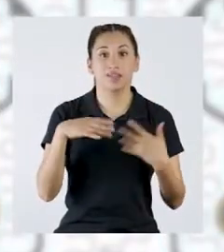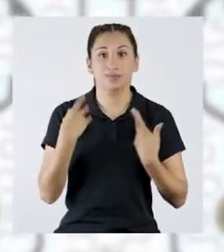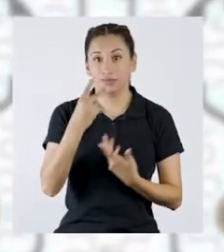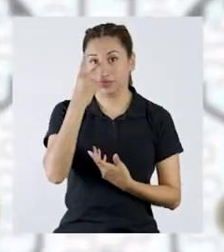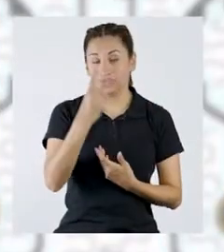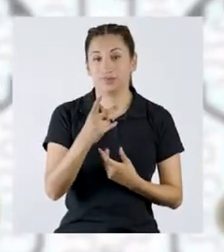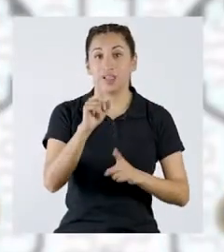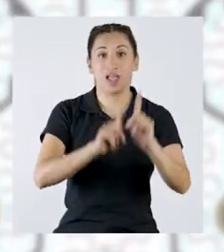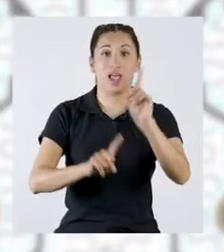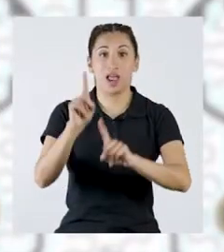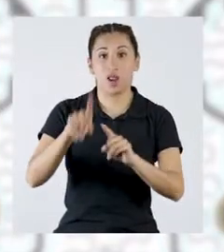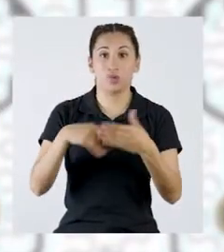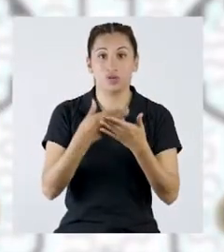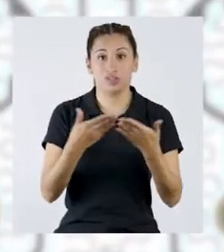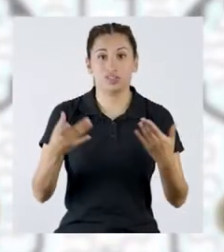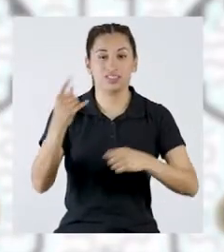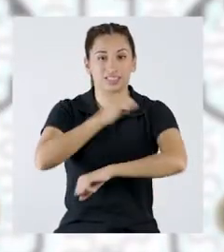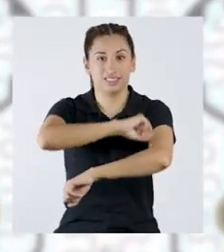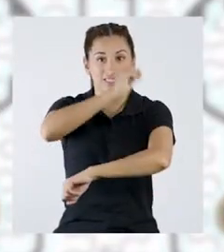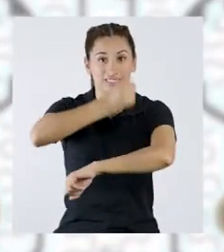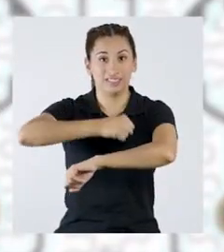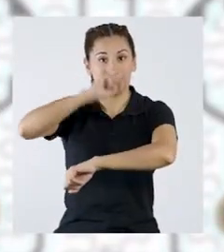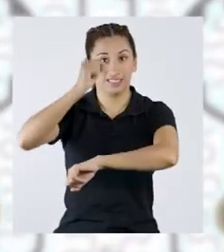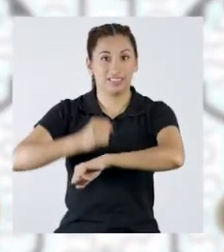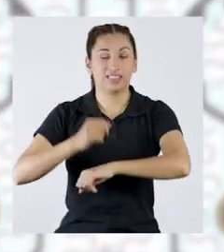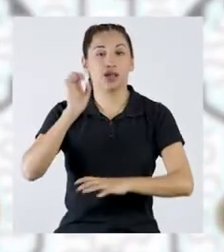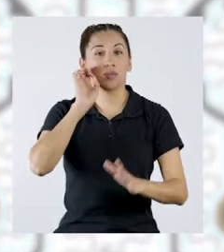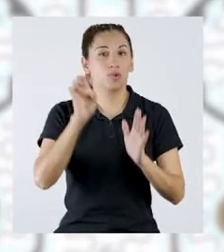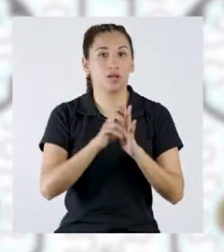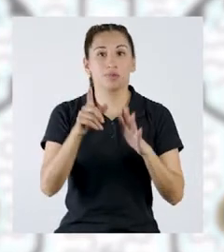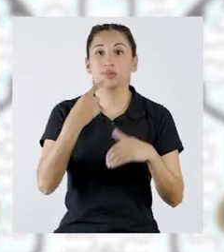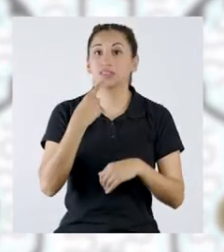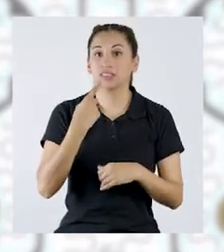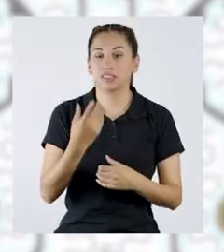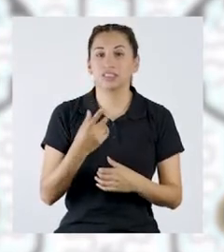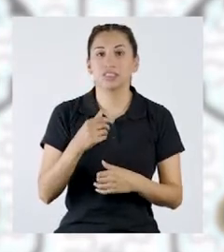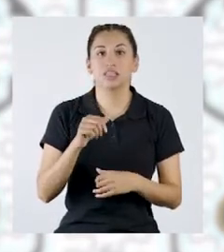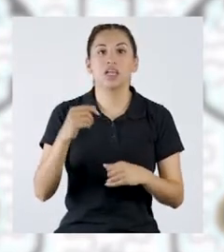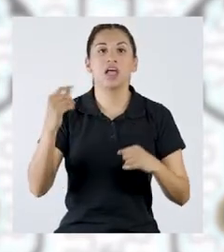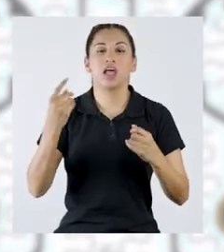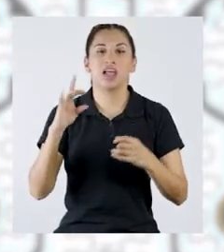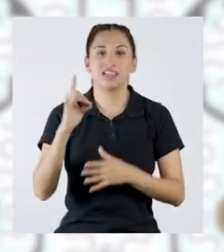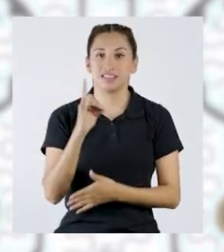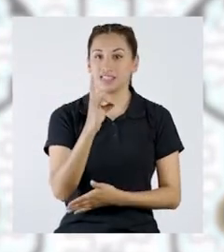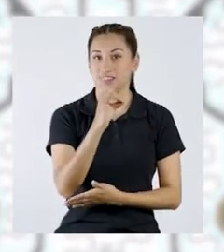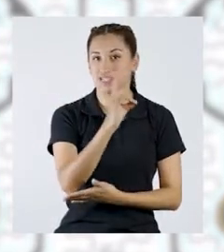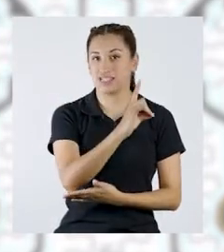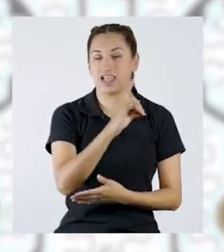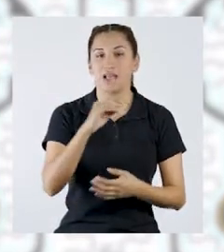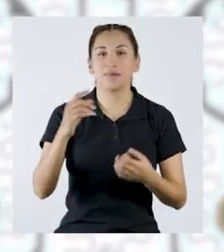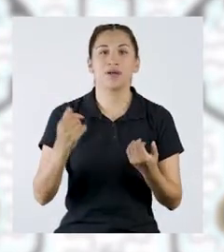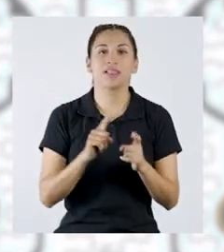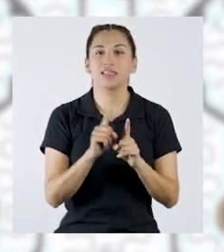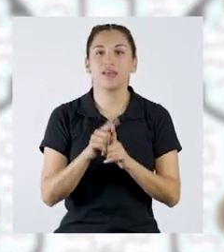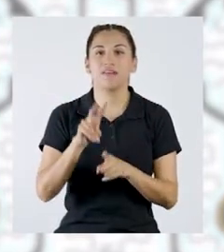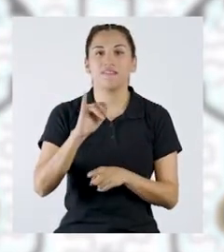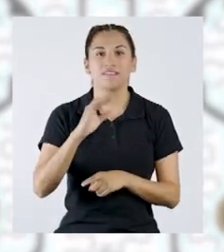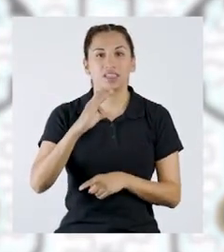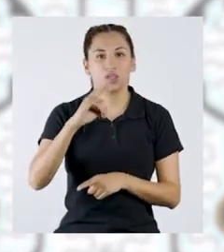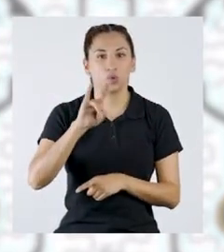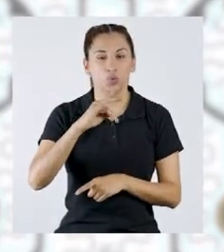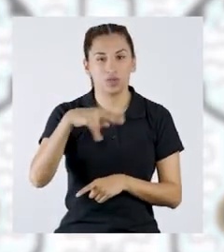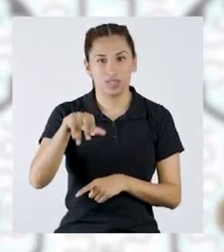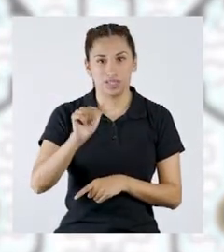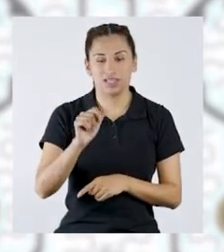Aquí podemos ver algunos recursos de la sierra. Por ejemplo, dice que hay auquénidos, como llamas, alpacas y